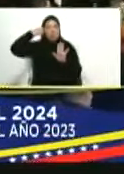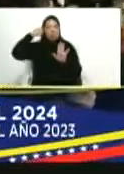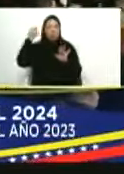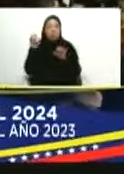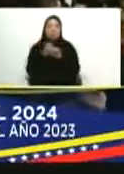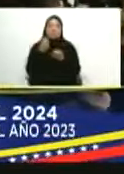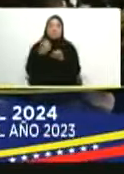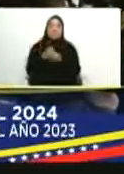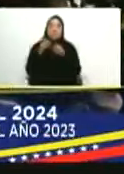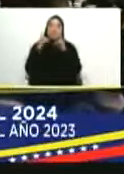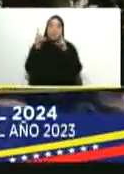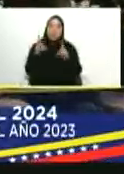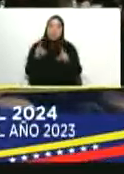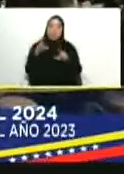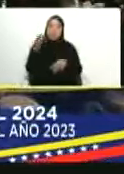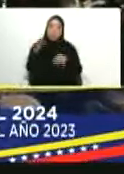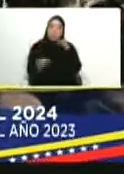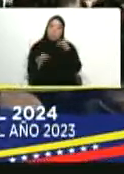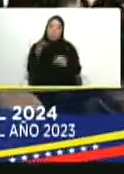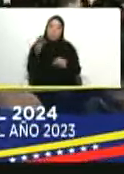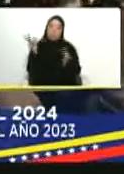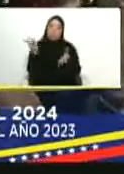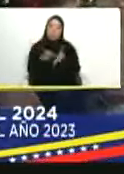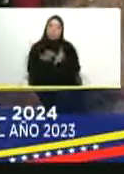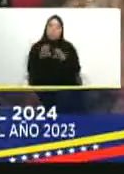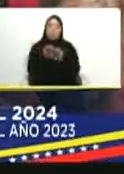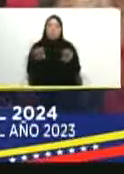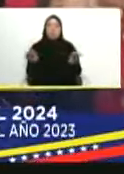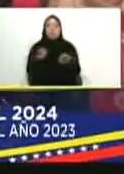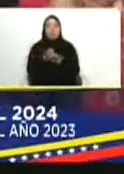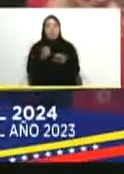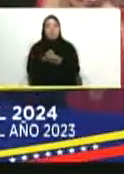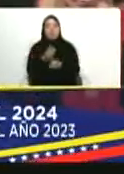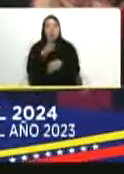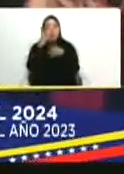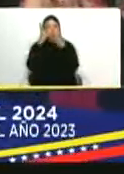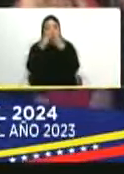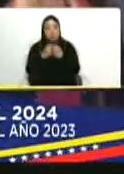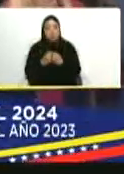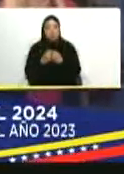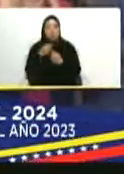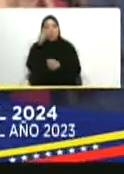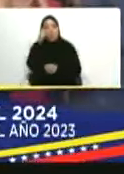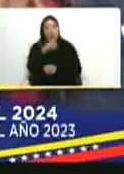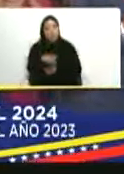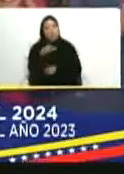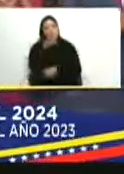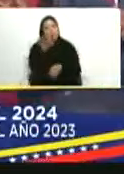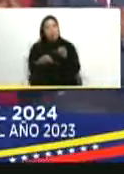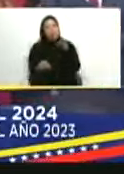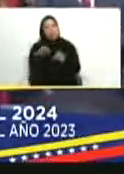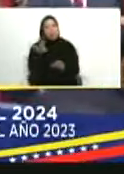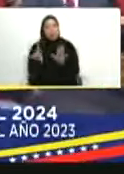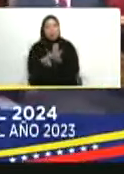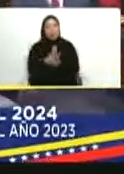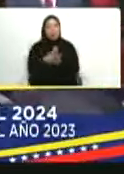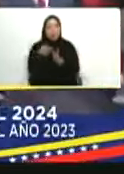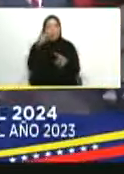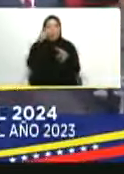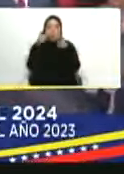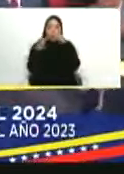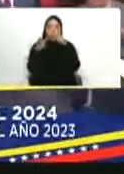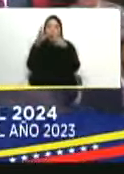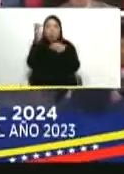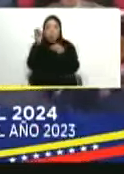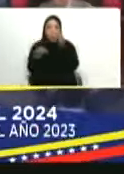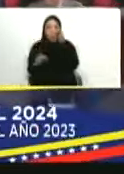que corresponde al Tribunal Supremo de Justicia la dirección, el gobierno y la administración del Poder Judicial, la inspección y vigilancia de los